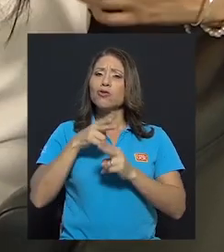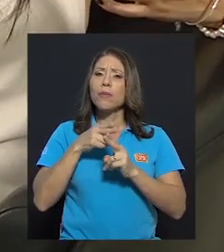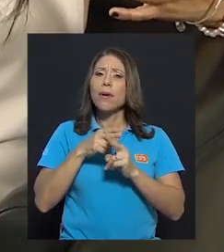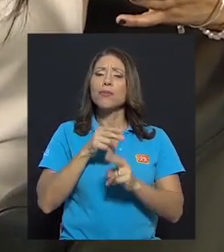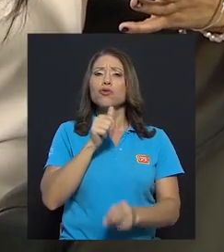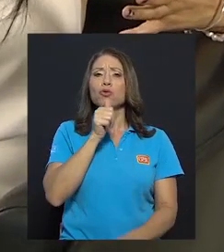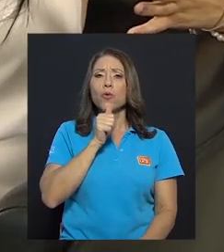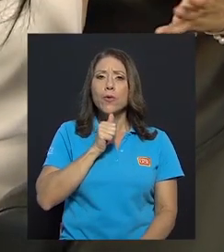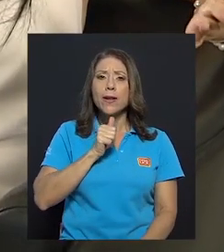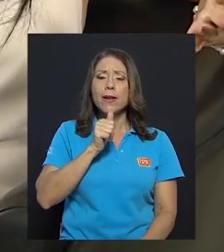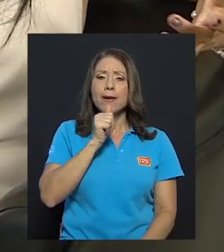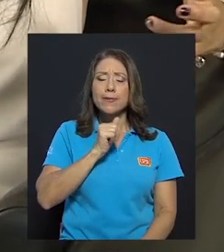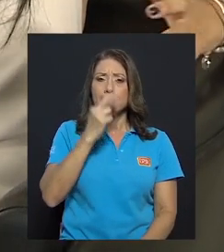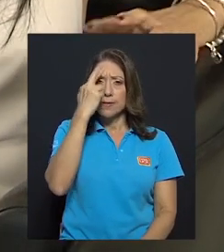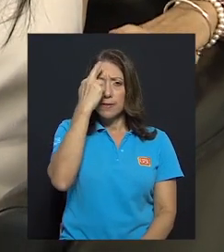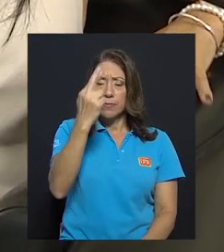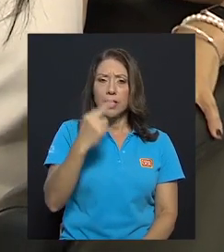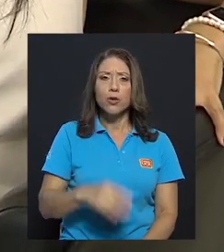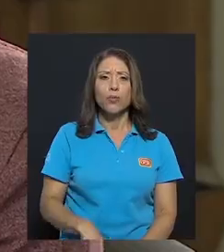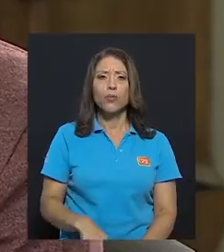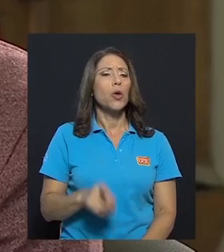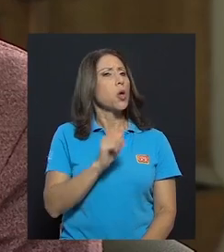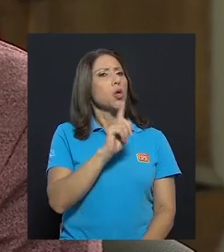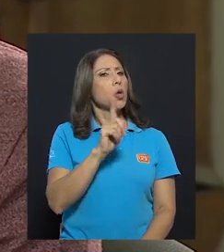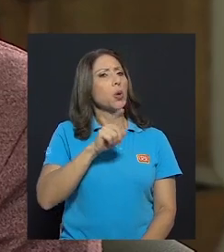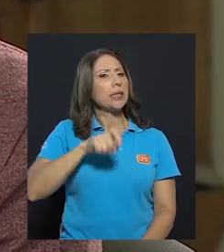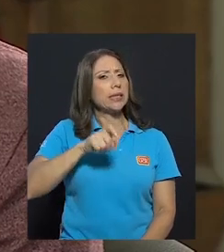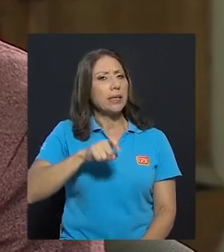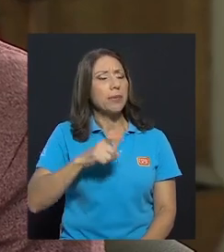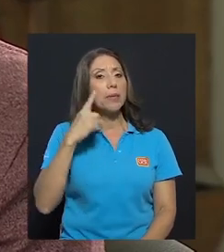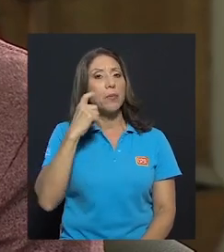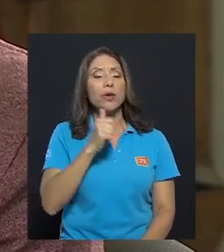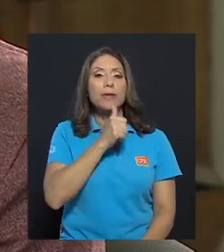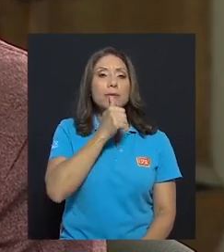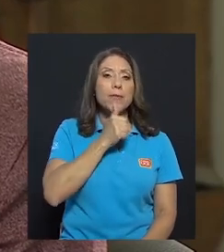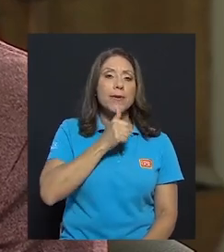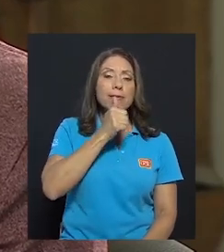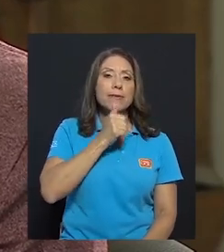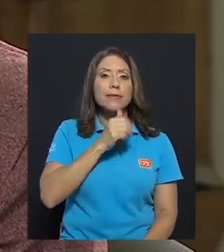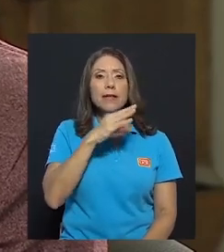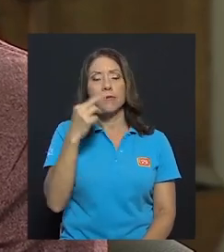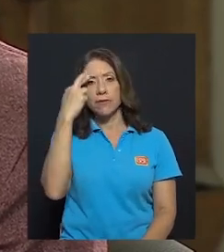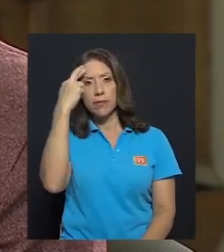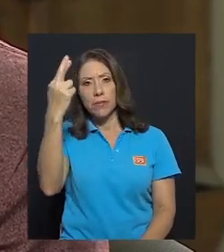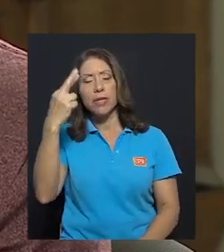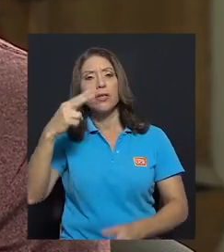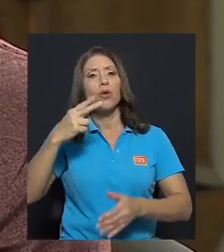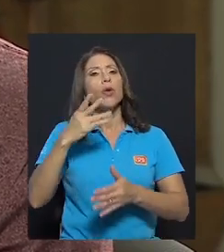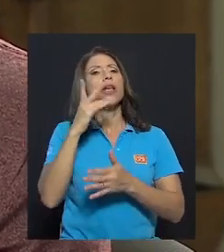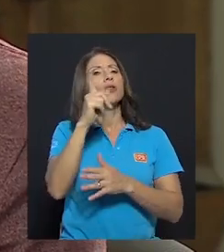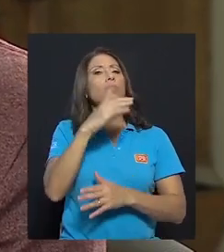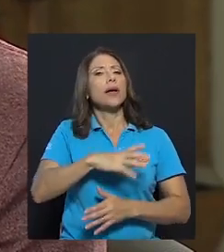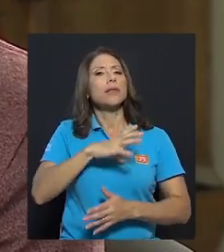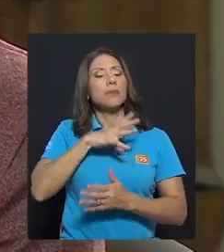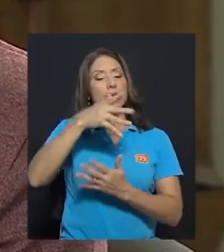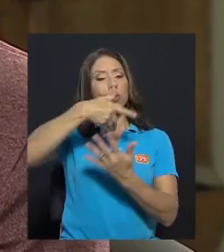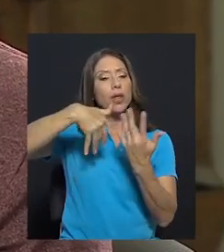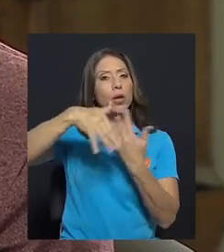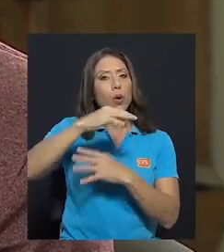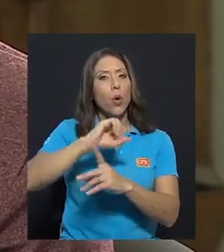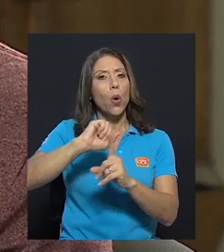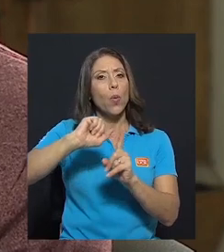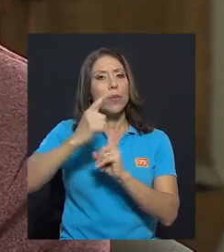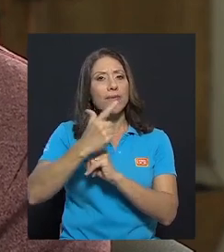llamamos tolerancia, respeto? No necesariamente, porque la tolerancia y el respeto es un aspecto de convivencia social, pero